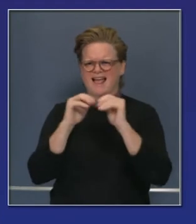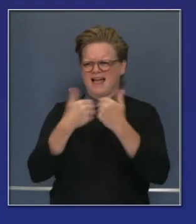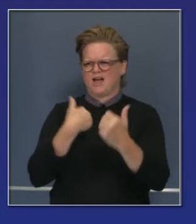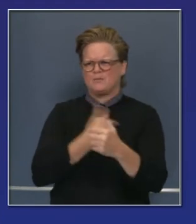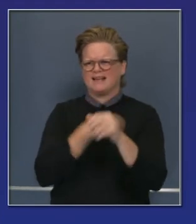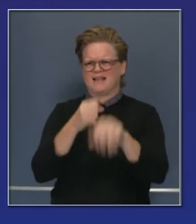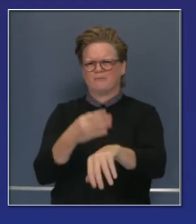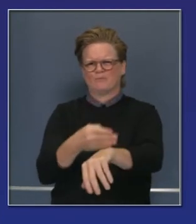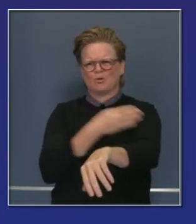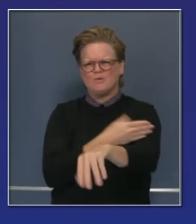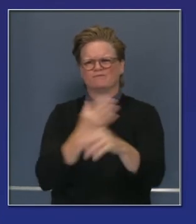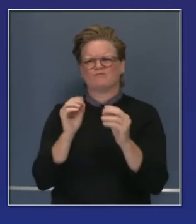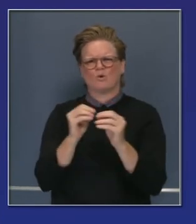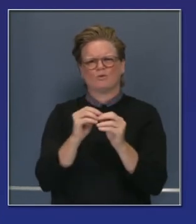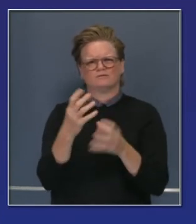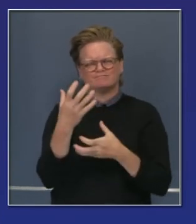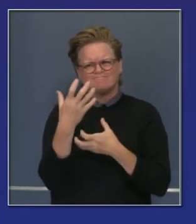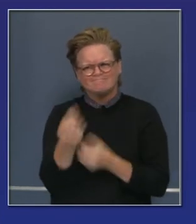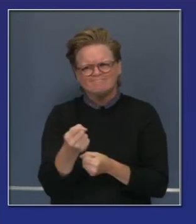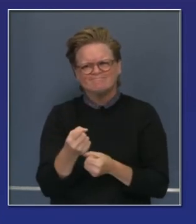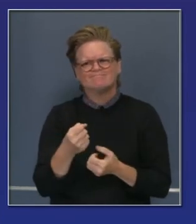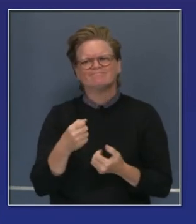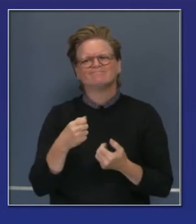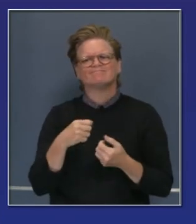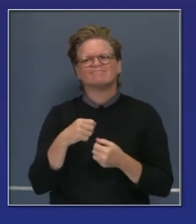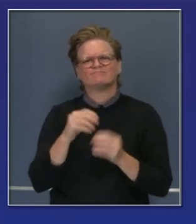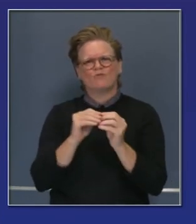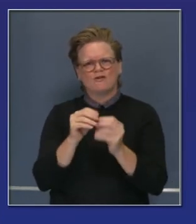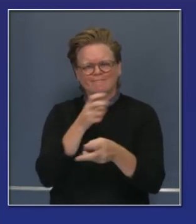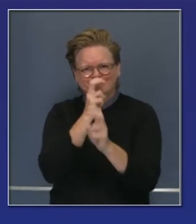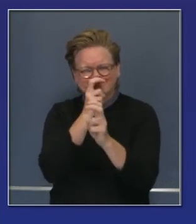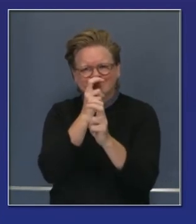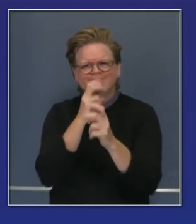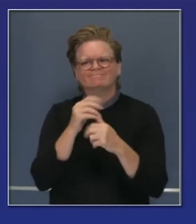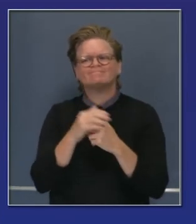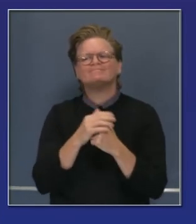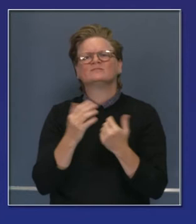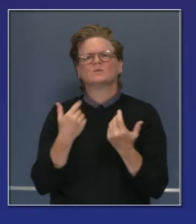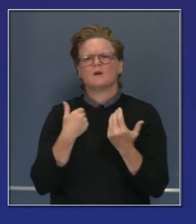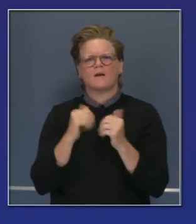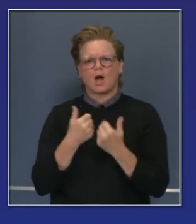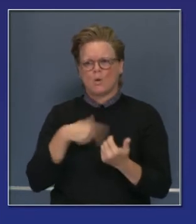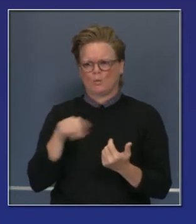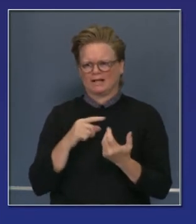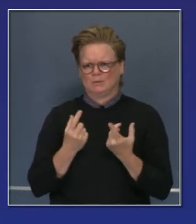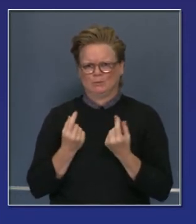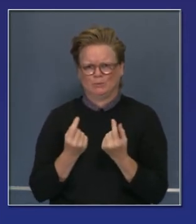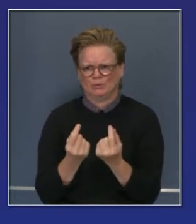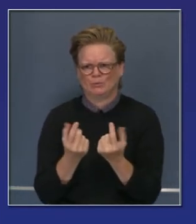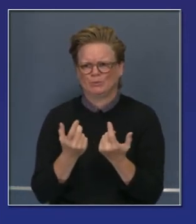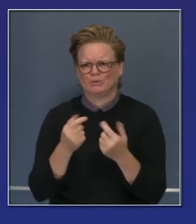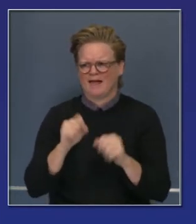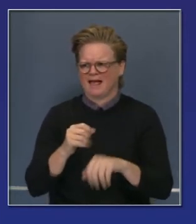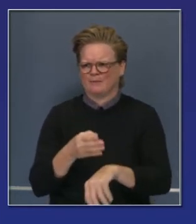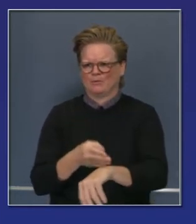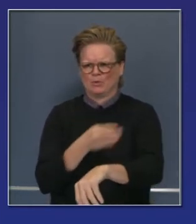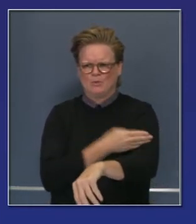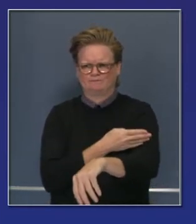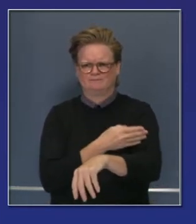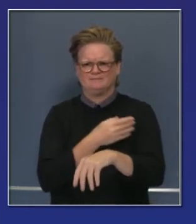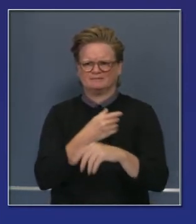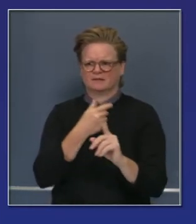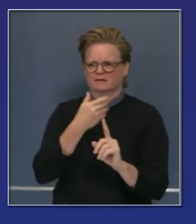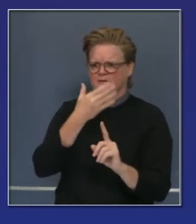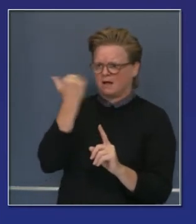al avanzar y asegurarnos de que seamos más rígidos y que incorporemos algunas de las